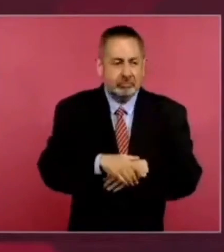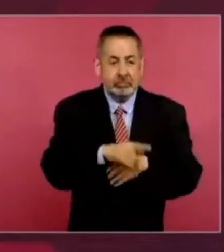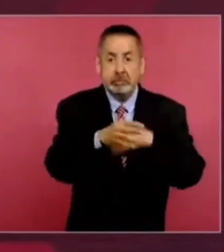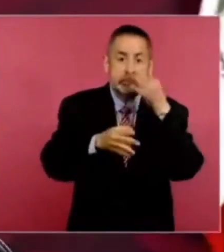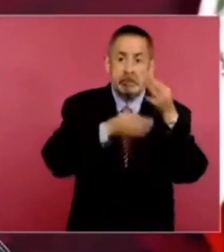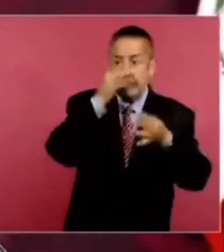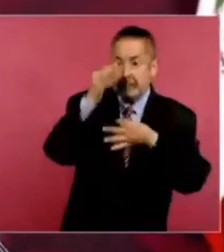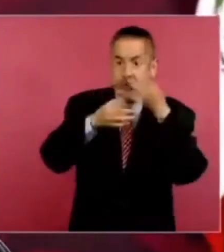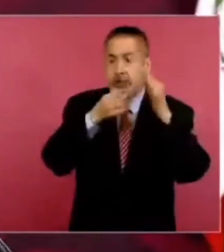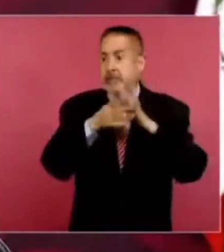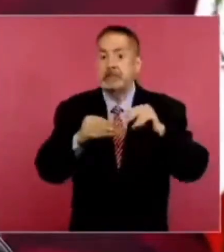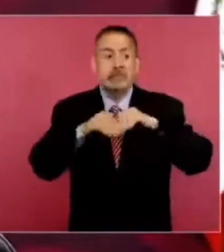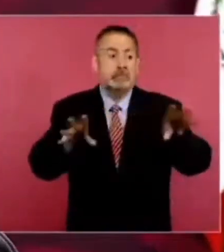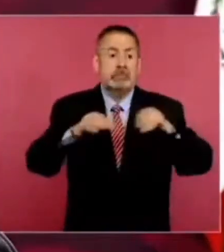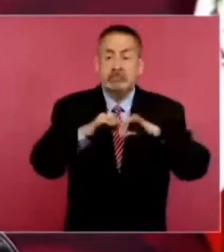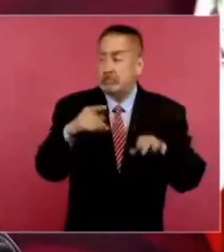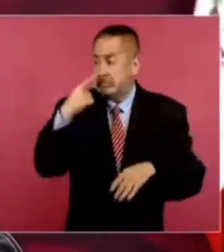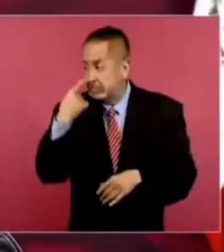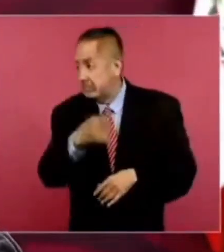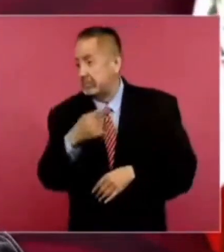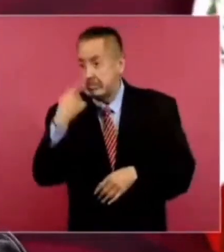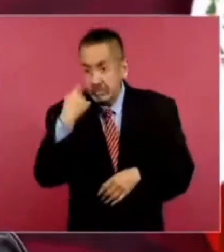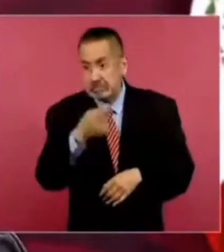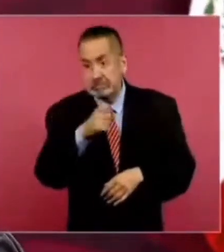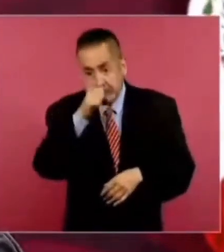difundiéndolo. Ya les dije,